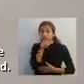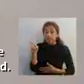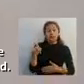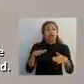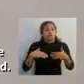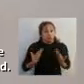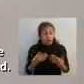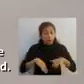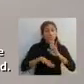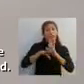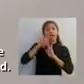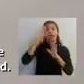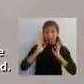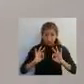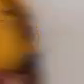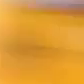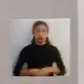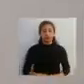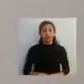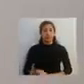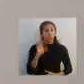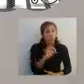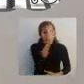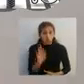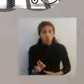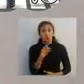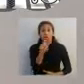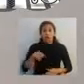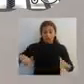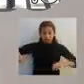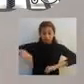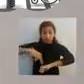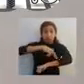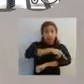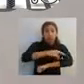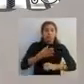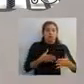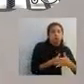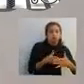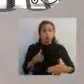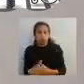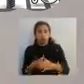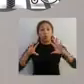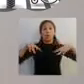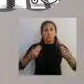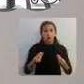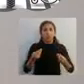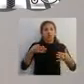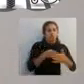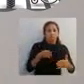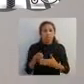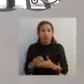en una situación de mayor vulnerabilidad. Nunca bloquees las rampas peatonales, ya que restringes